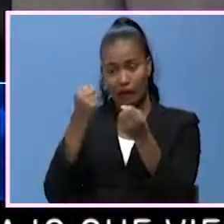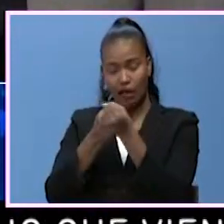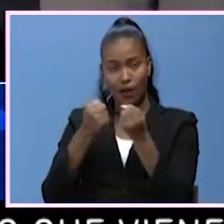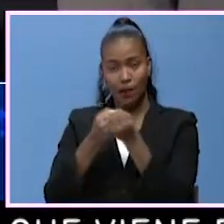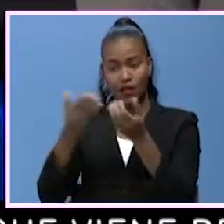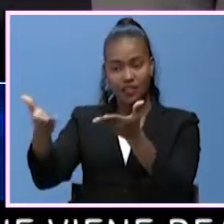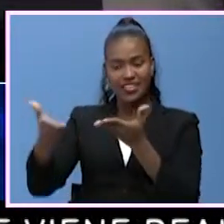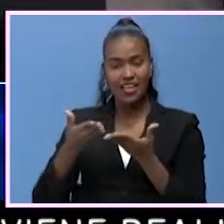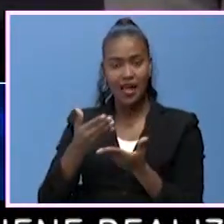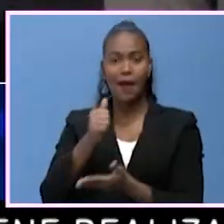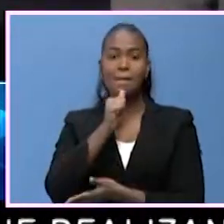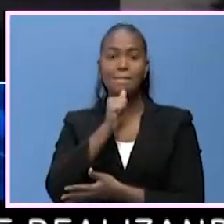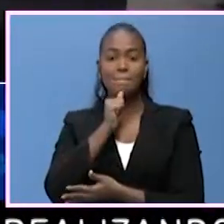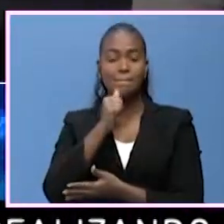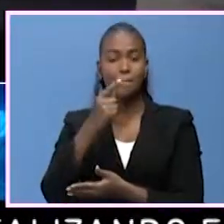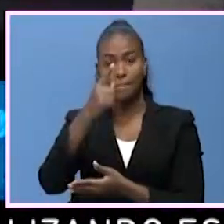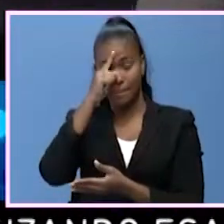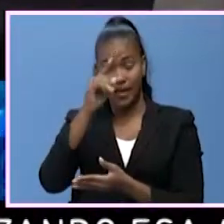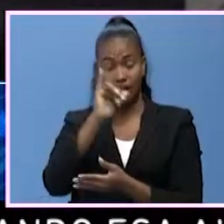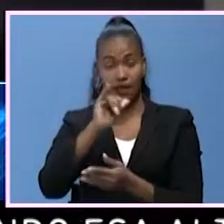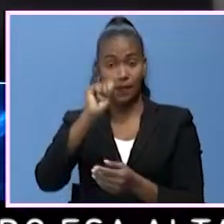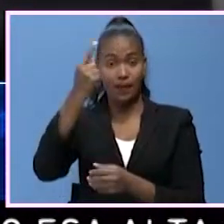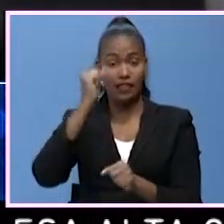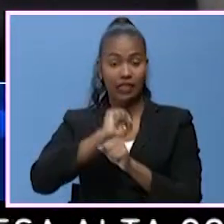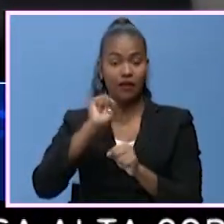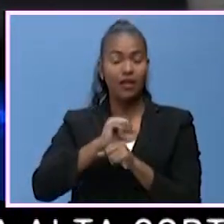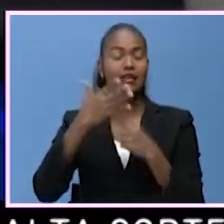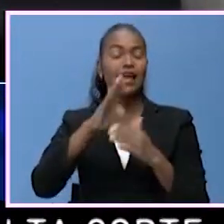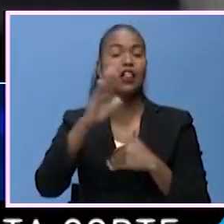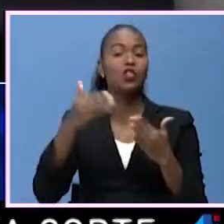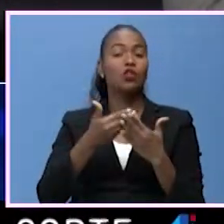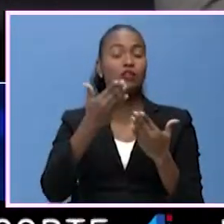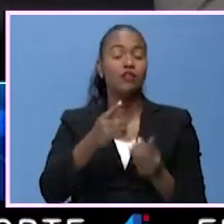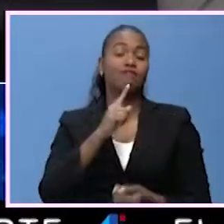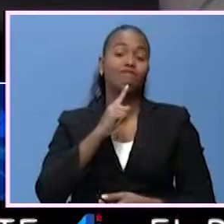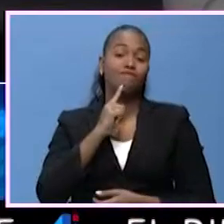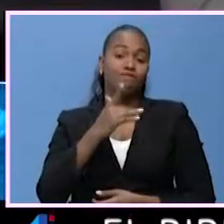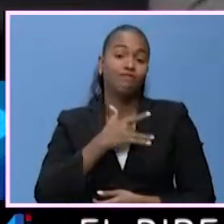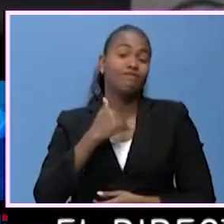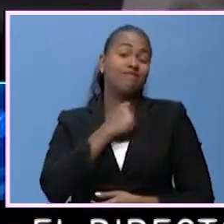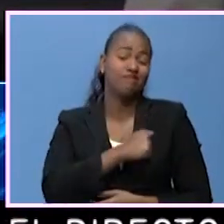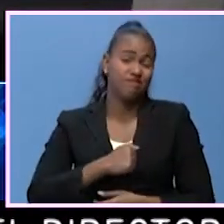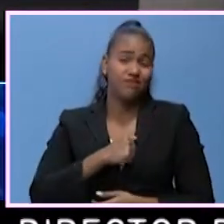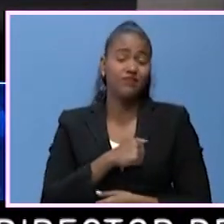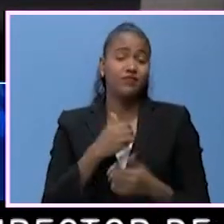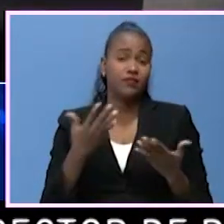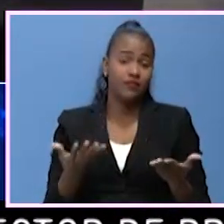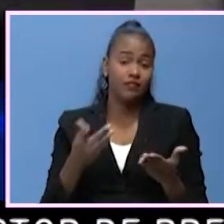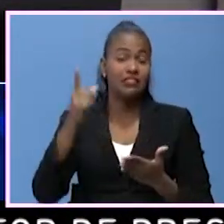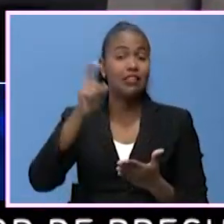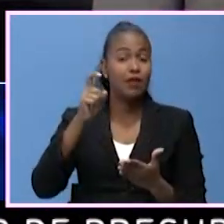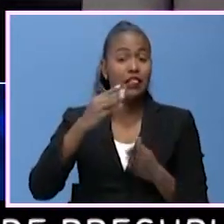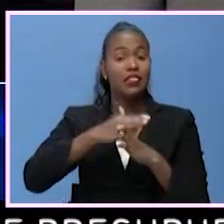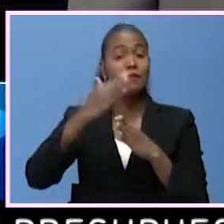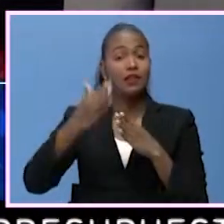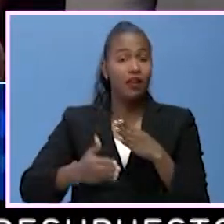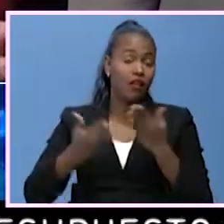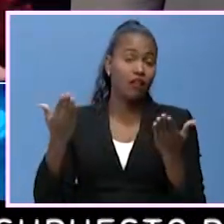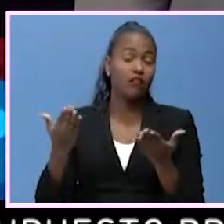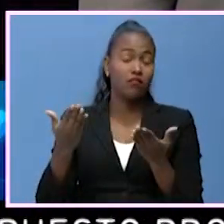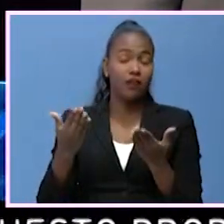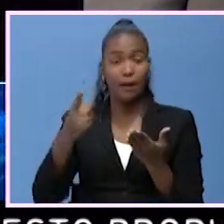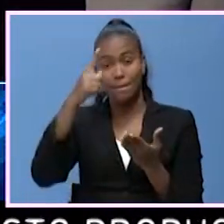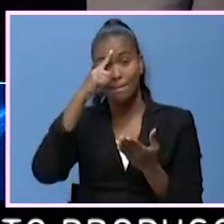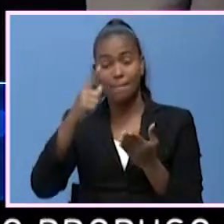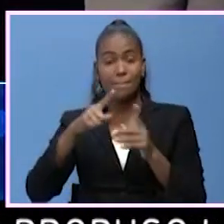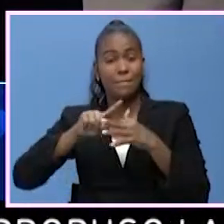sector privado para esta primera intervención, ya todo eso que lamentablemente debió haberse terminado